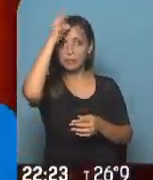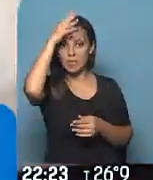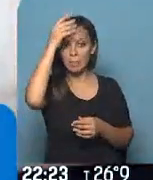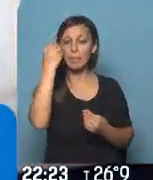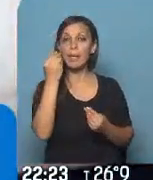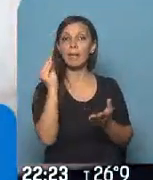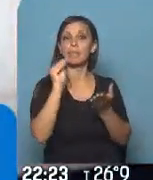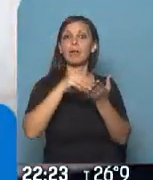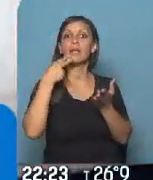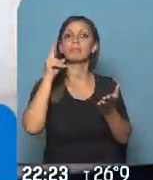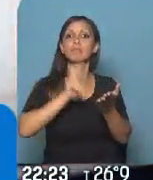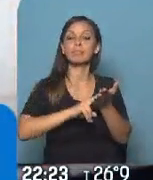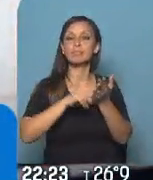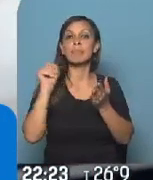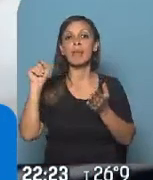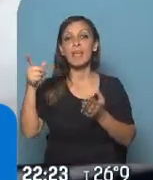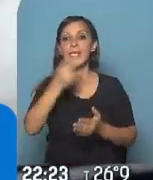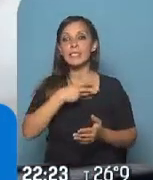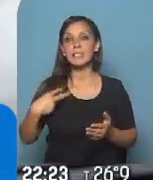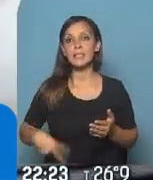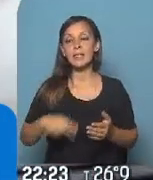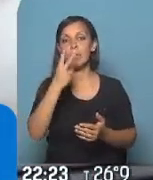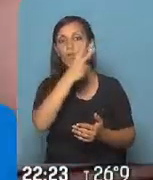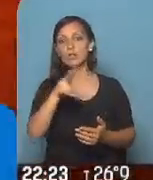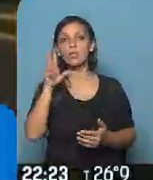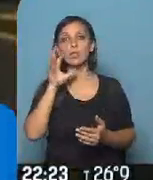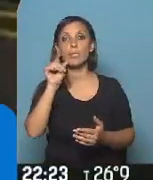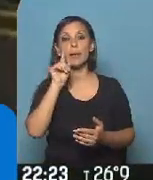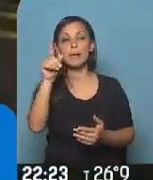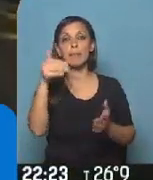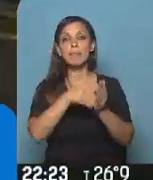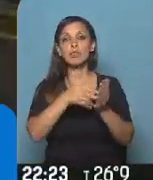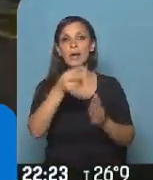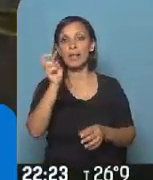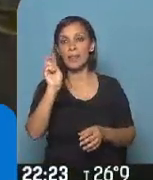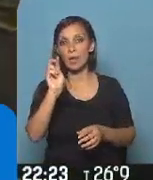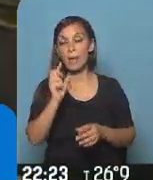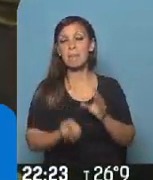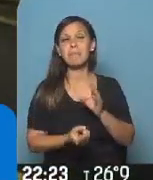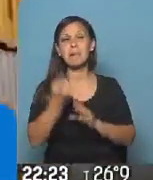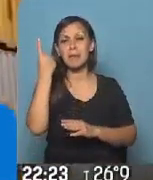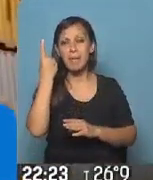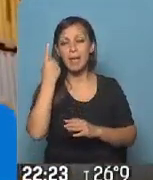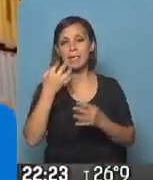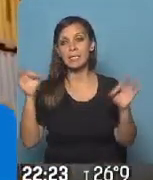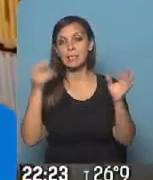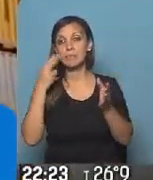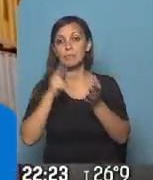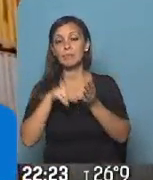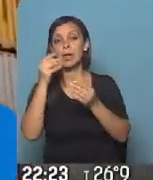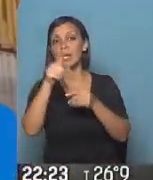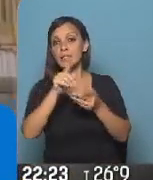arancelar bienes de origen chino por 250 mil millones de dólares, la primera salva de envergadura al inicio de la guerra